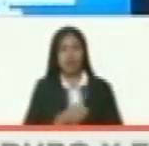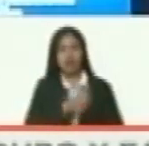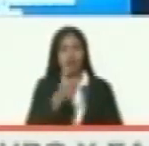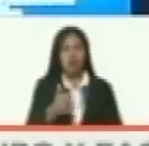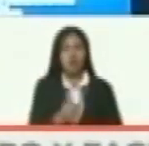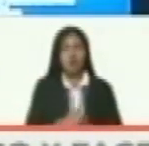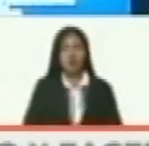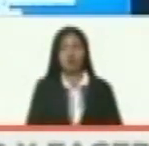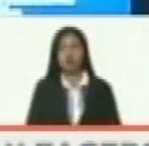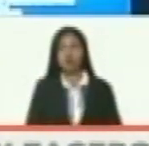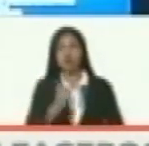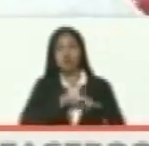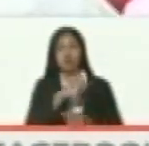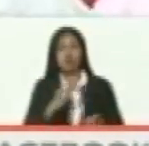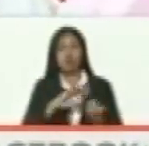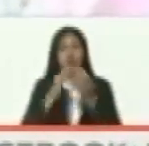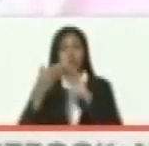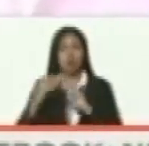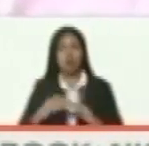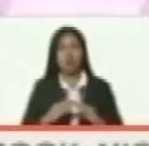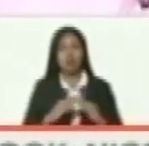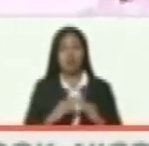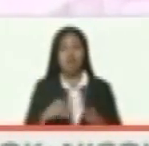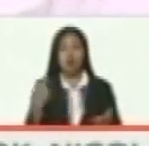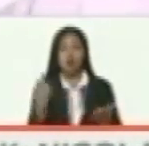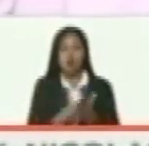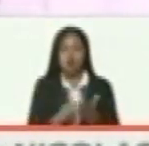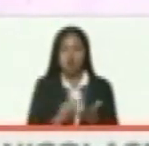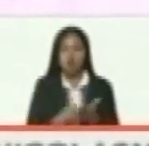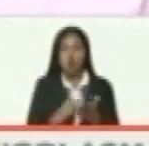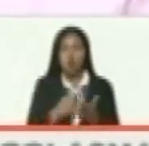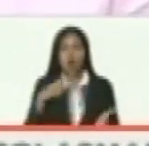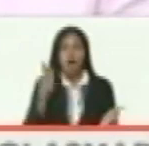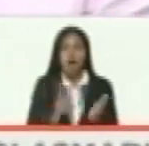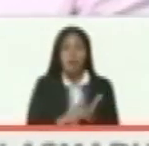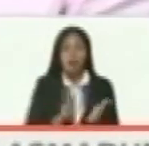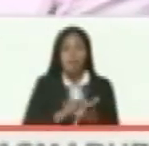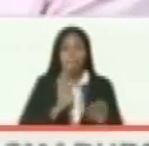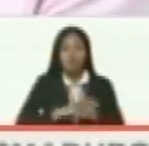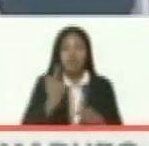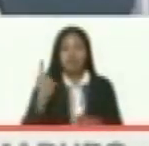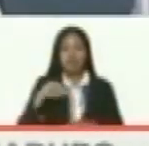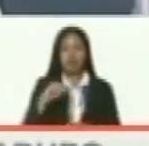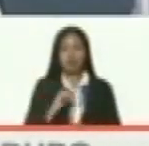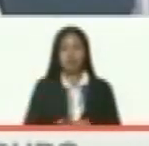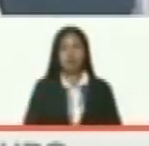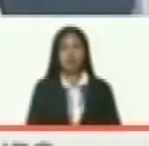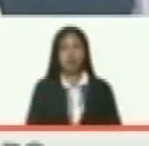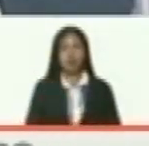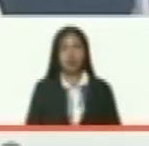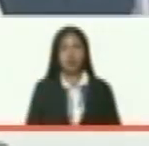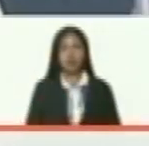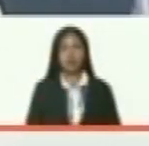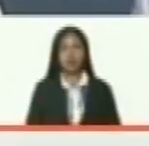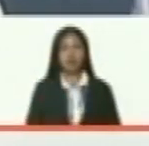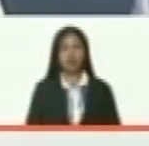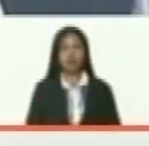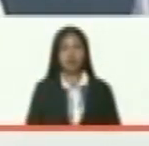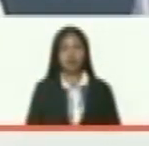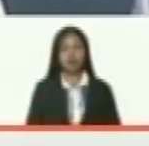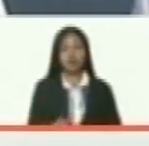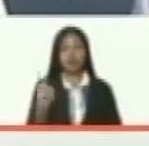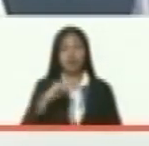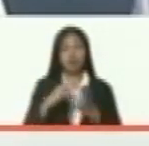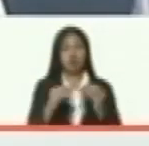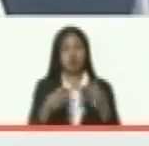alcaldesas, poder comunal, que los recursos que yo apruebo aquí es porque los tengo o los tenemos